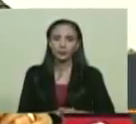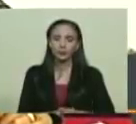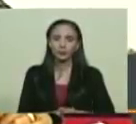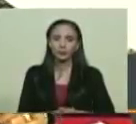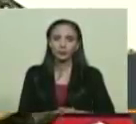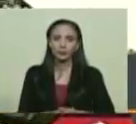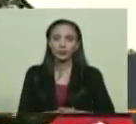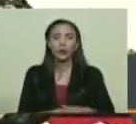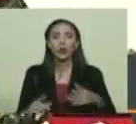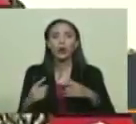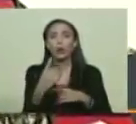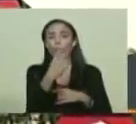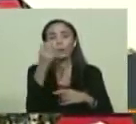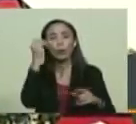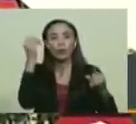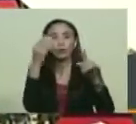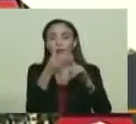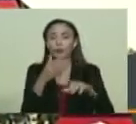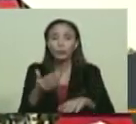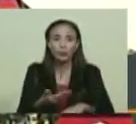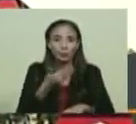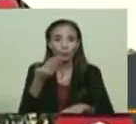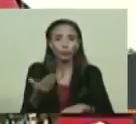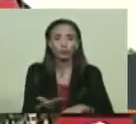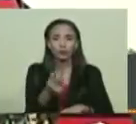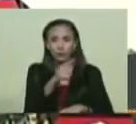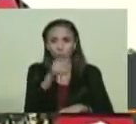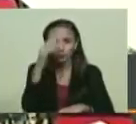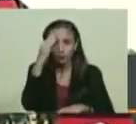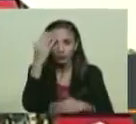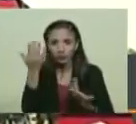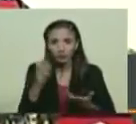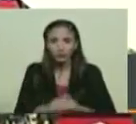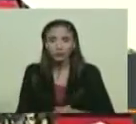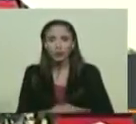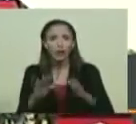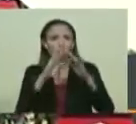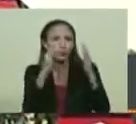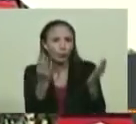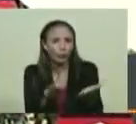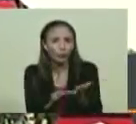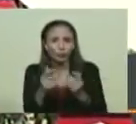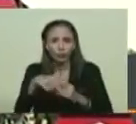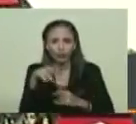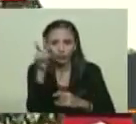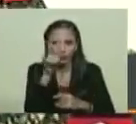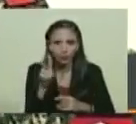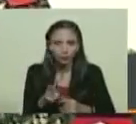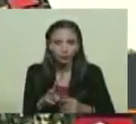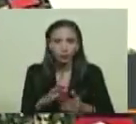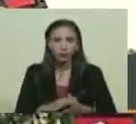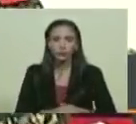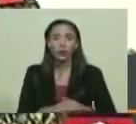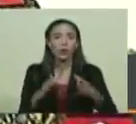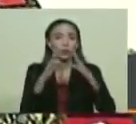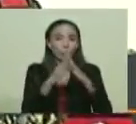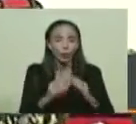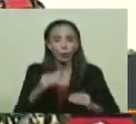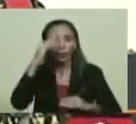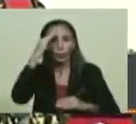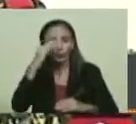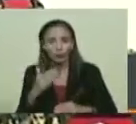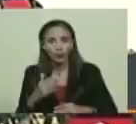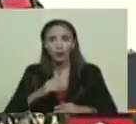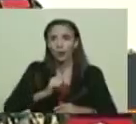Uno de los elementos fundamentales a nivel mundial de las fuerzas militares y